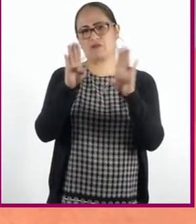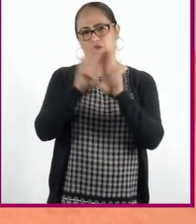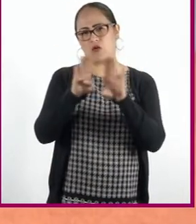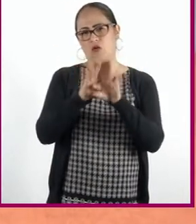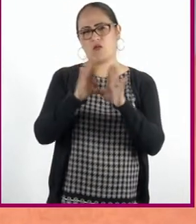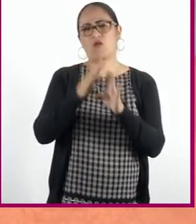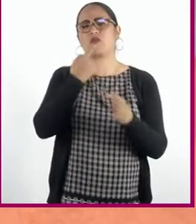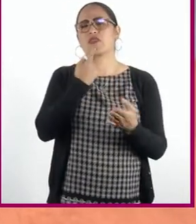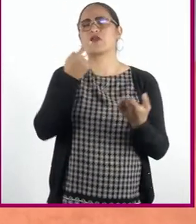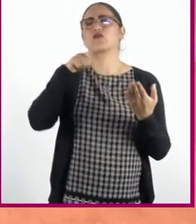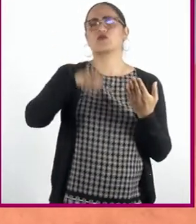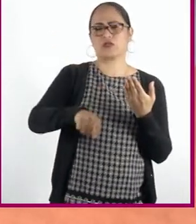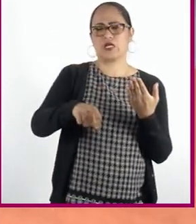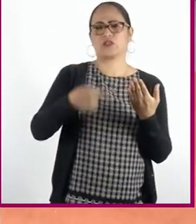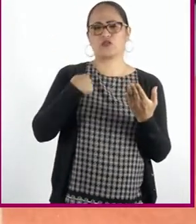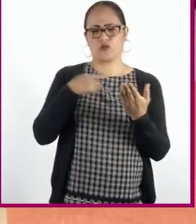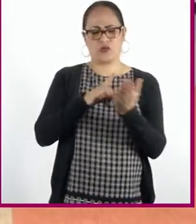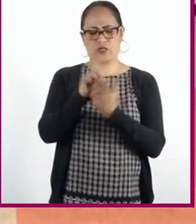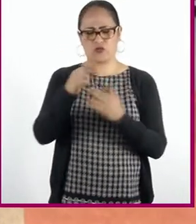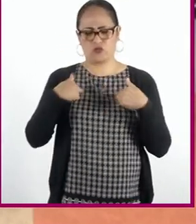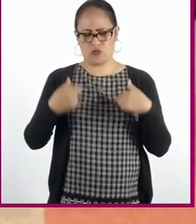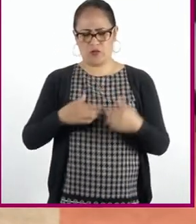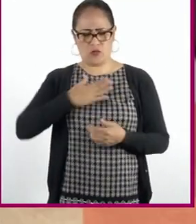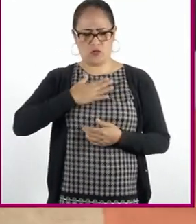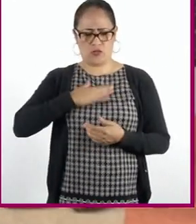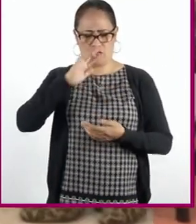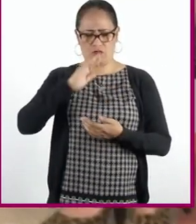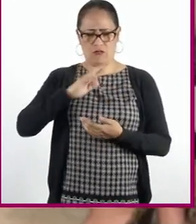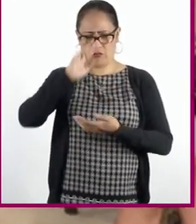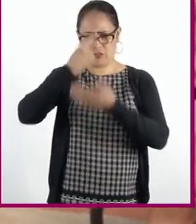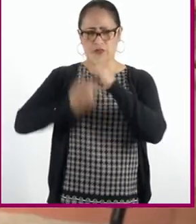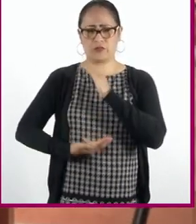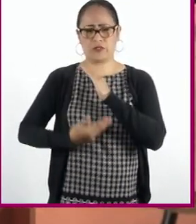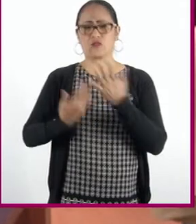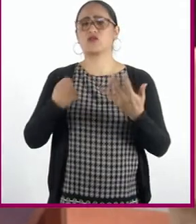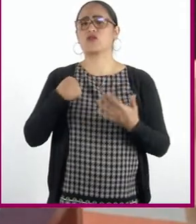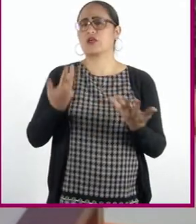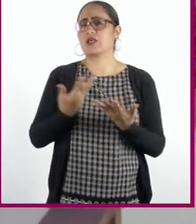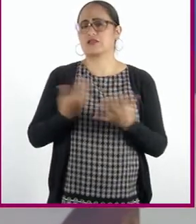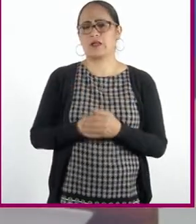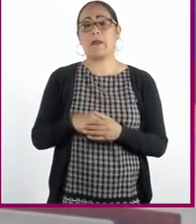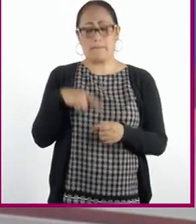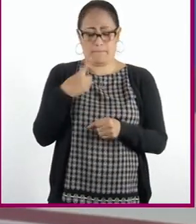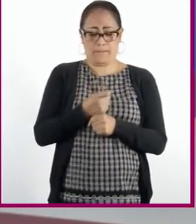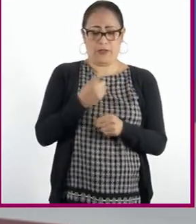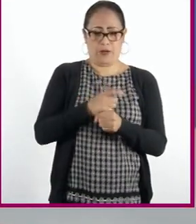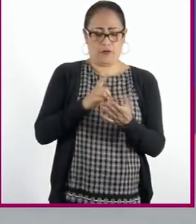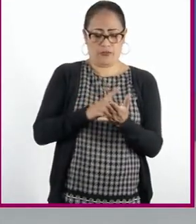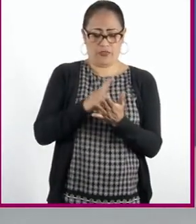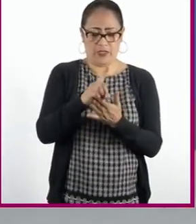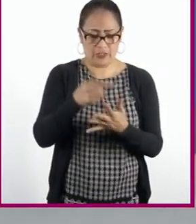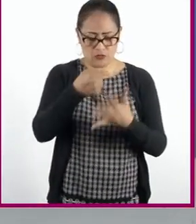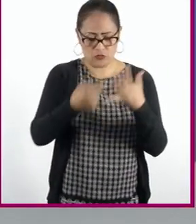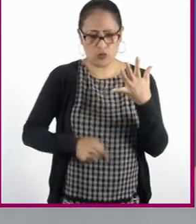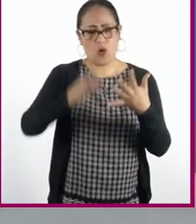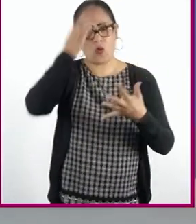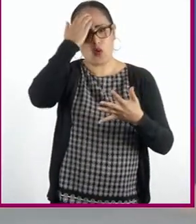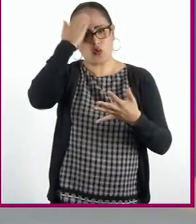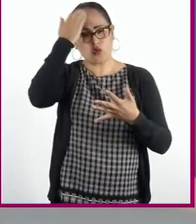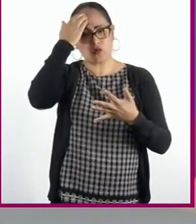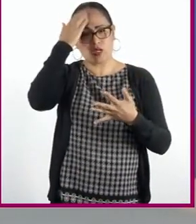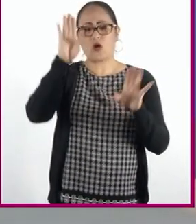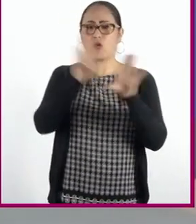las violaciones a los derechos humanos. Lo primero que tienes que hacer es conocer tus derechos. No es posible defenderlos si no los